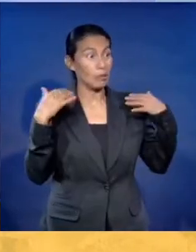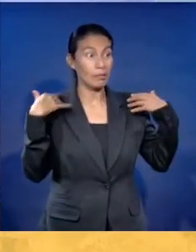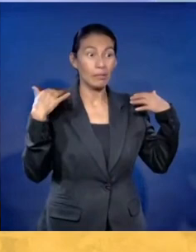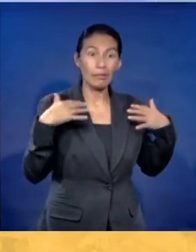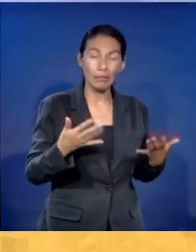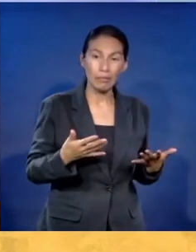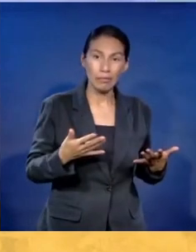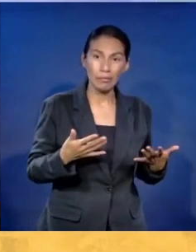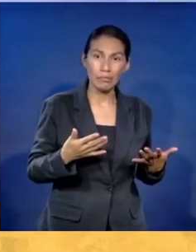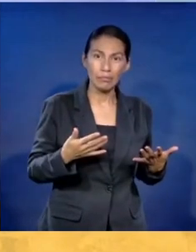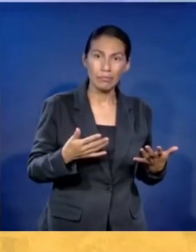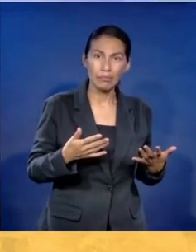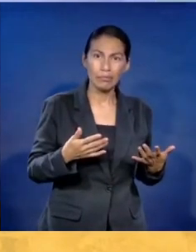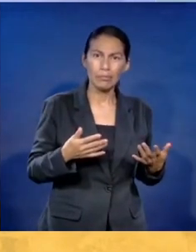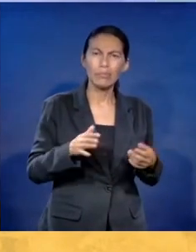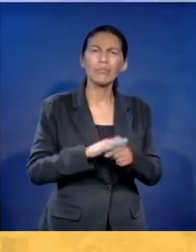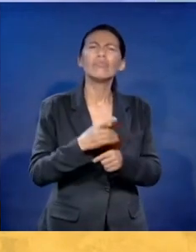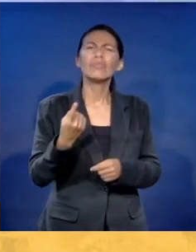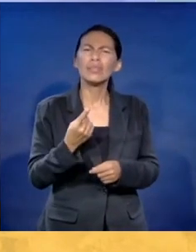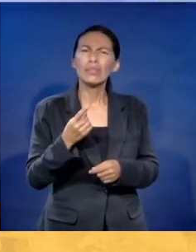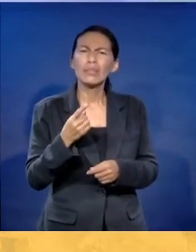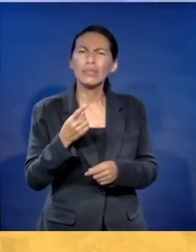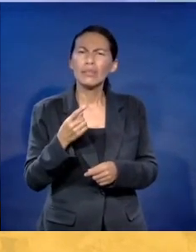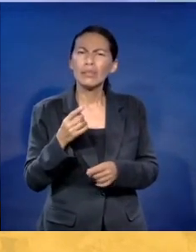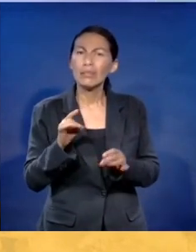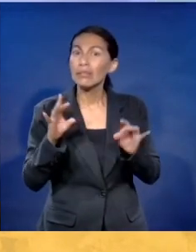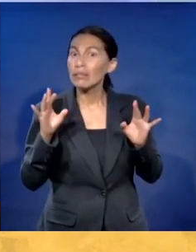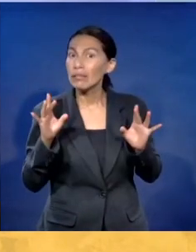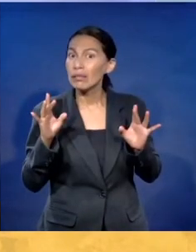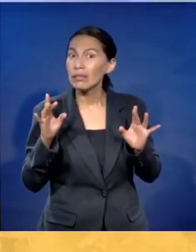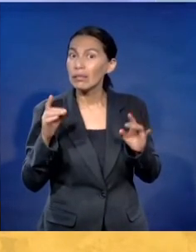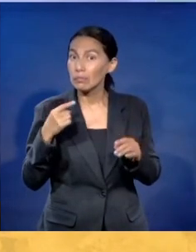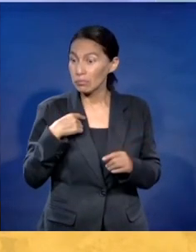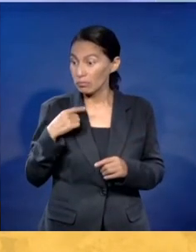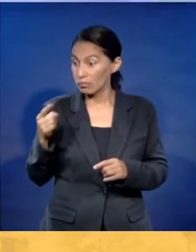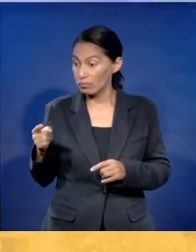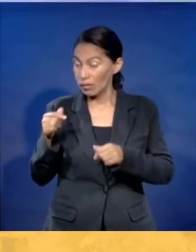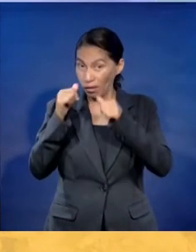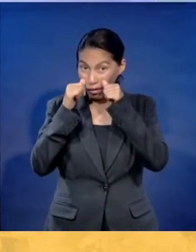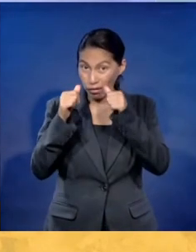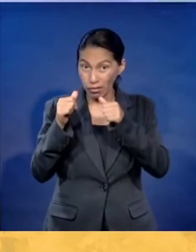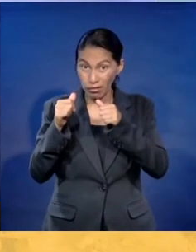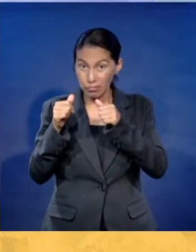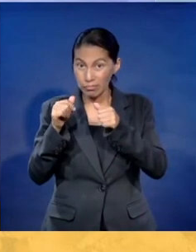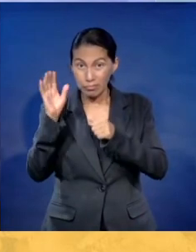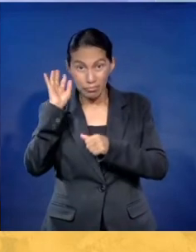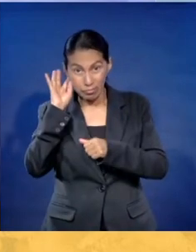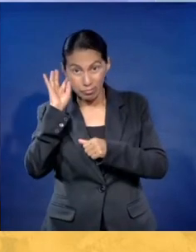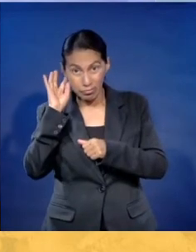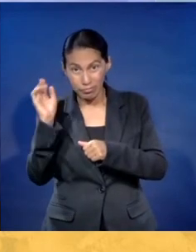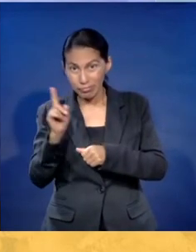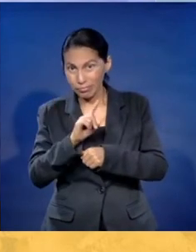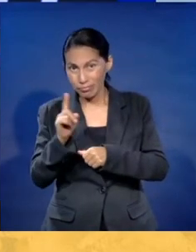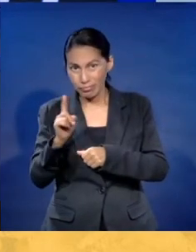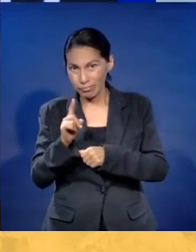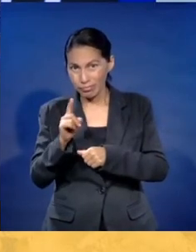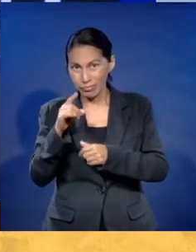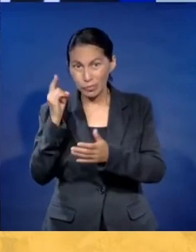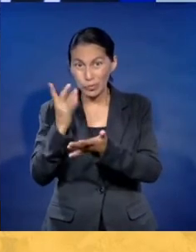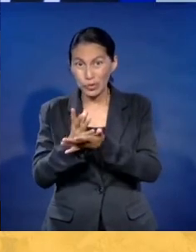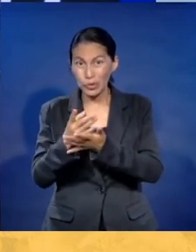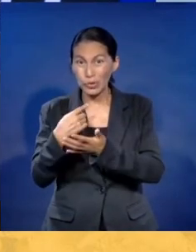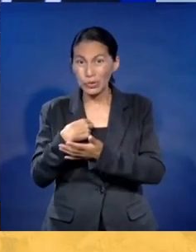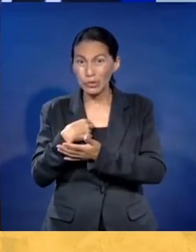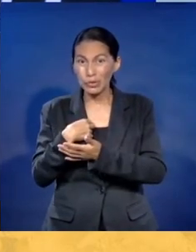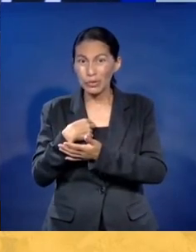Pero sabes por qué pasa eso porque yo nunca supe escucharlo yo solamente escuchaba sus insultos sus